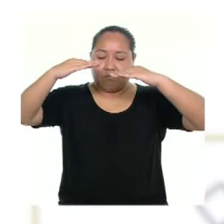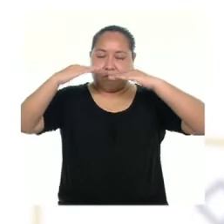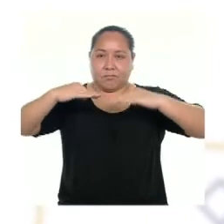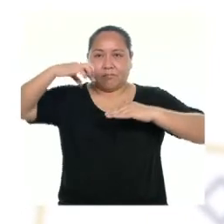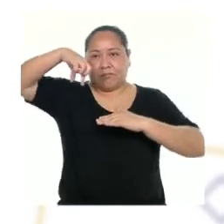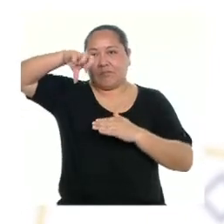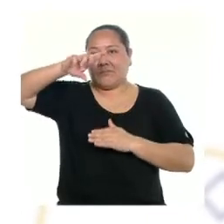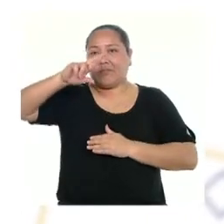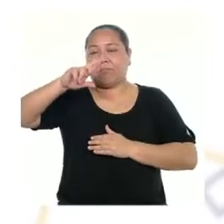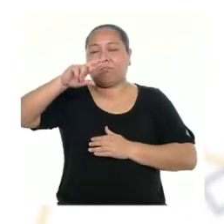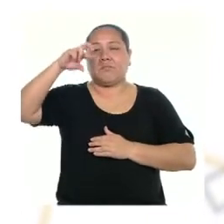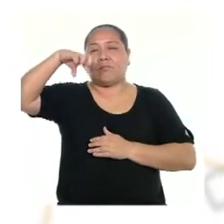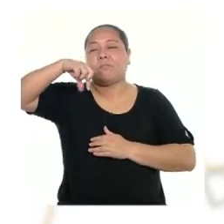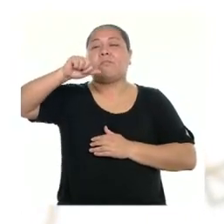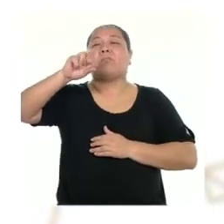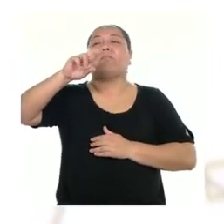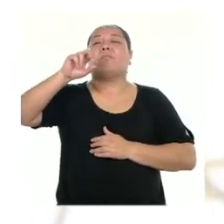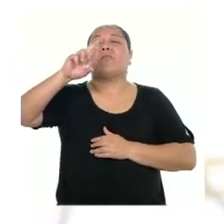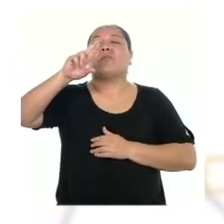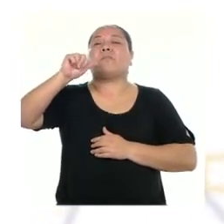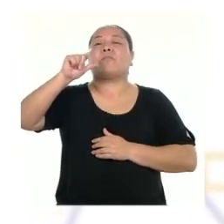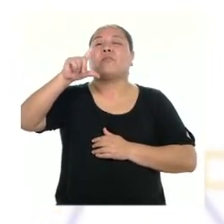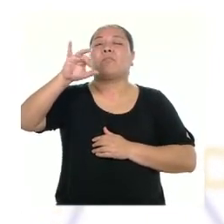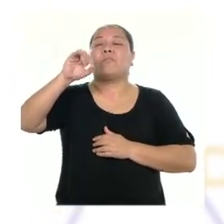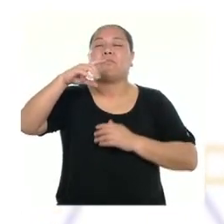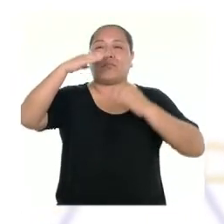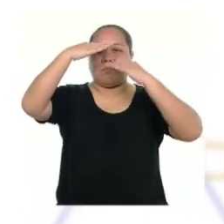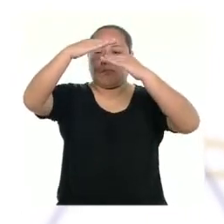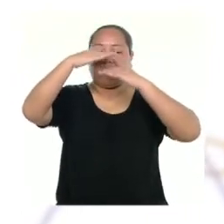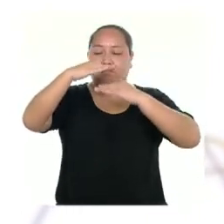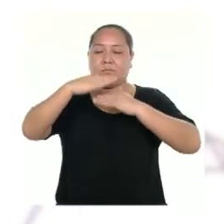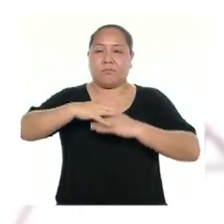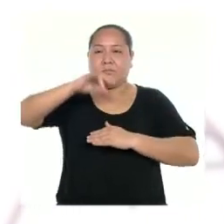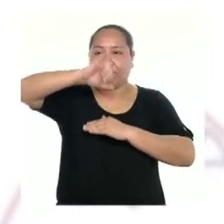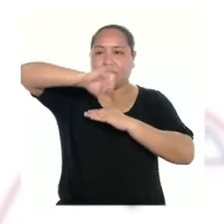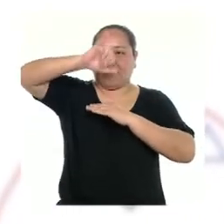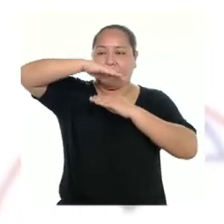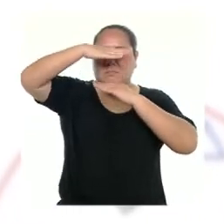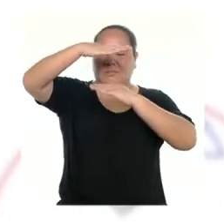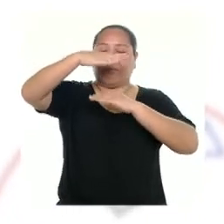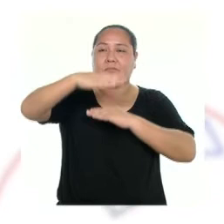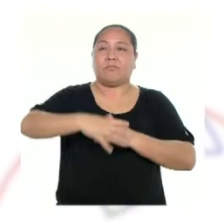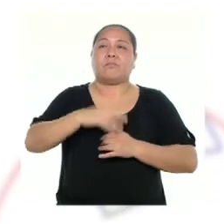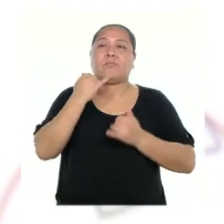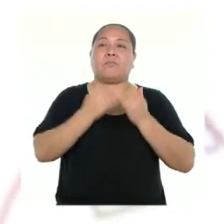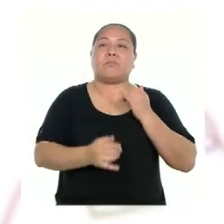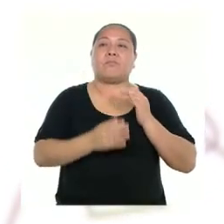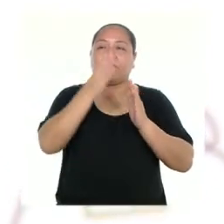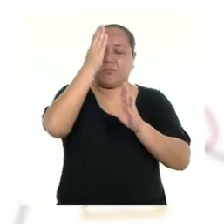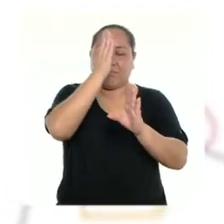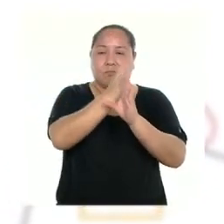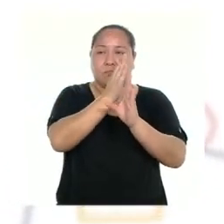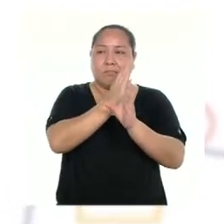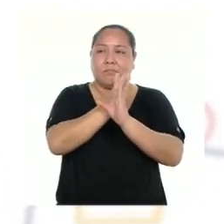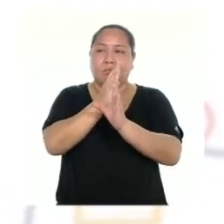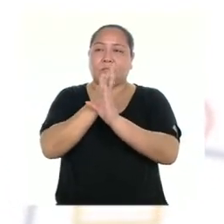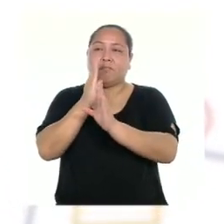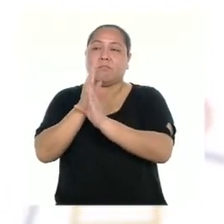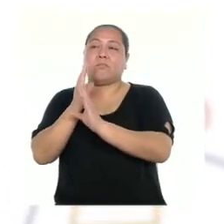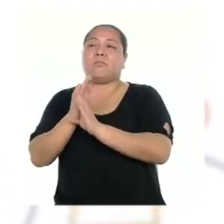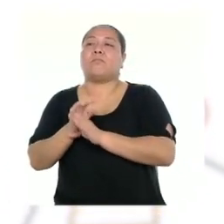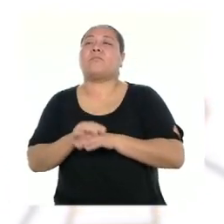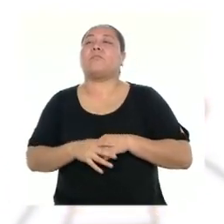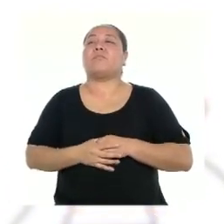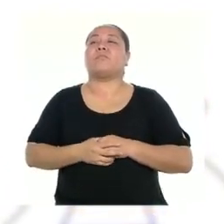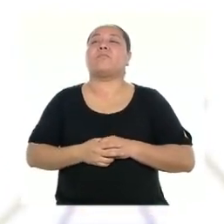una distancia regular. Al final de las líneas se trazan perpendiculares que se intersectan con la línea